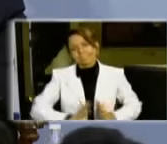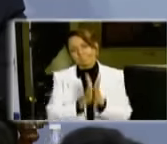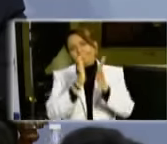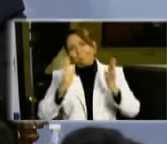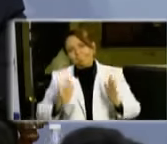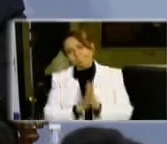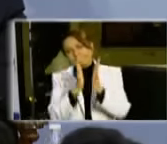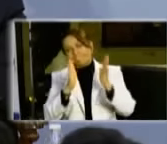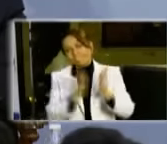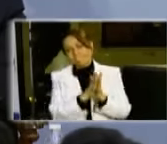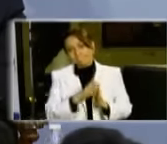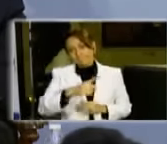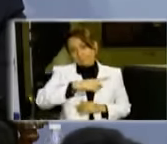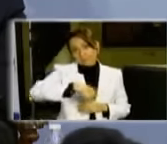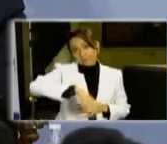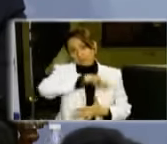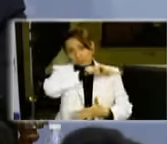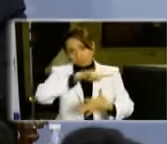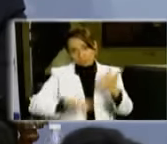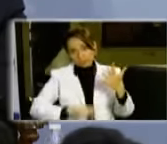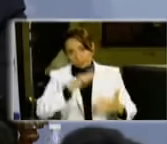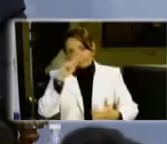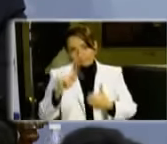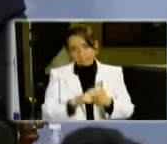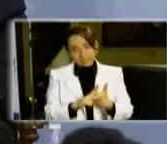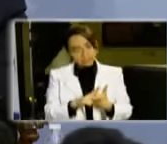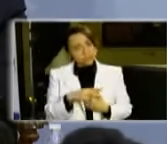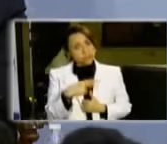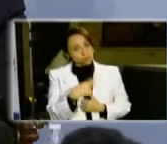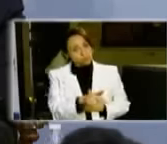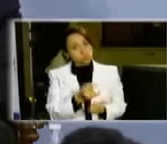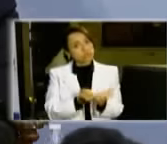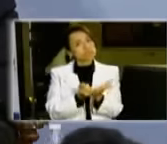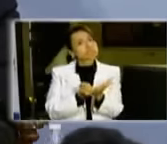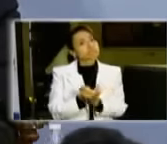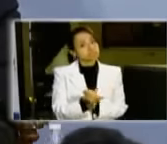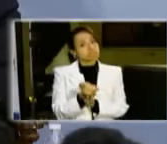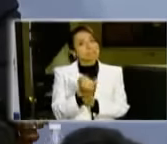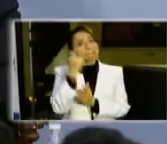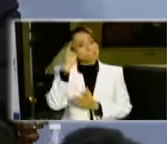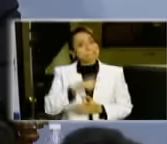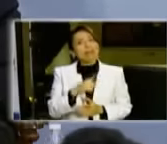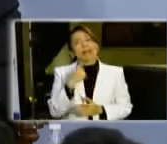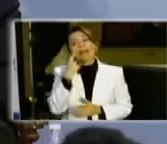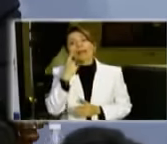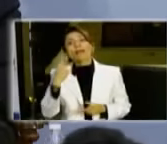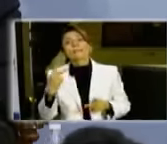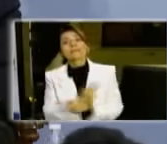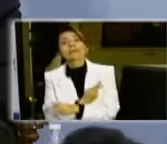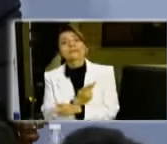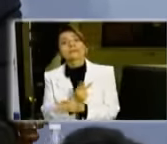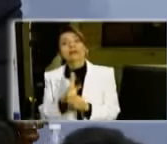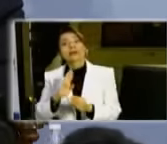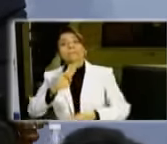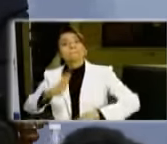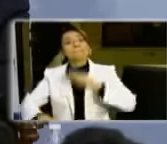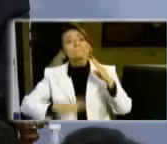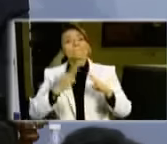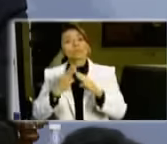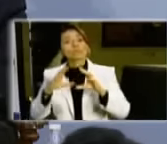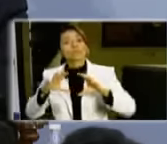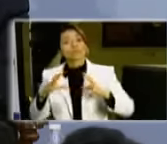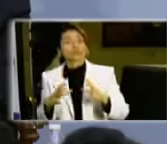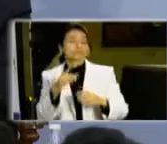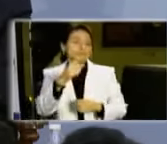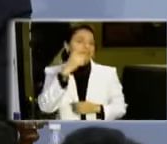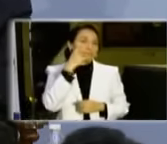decisiones que perjudican lo que consideran su propio interés nacional. Entonces, naturalmente, por ejemplo, el otro